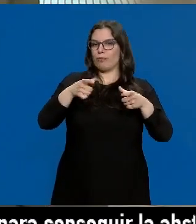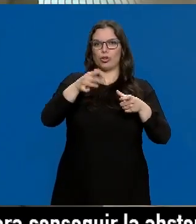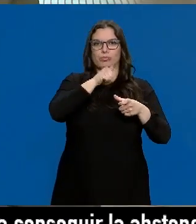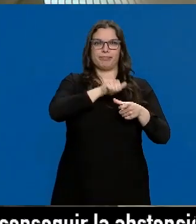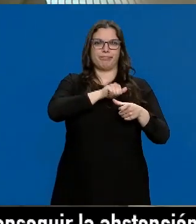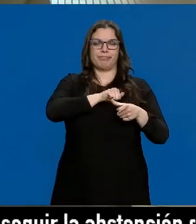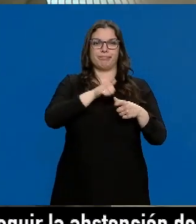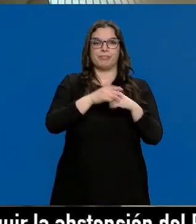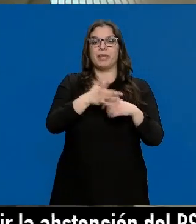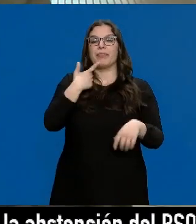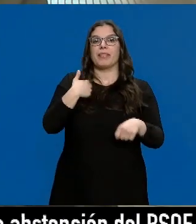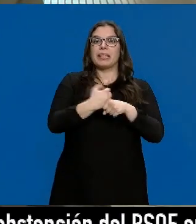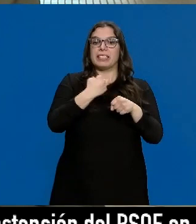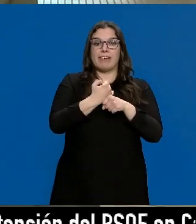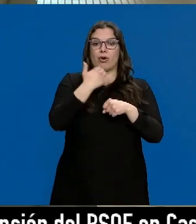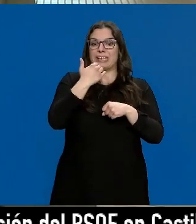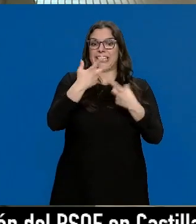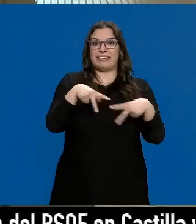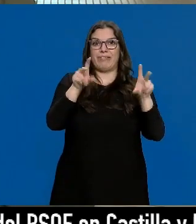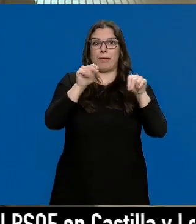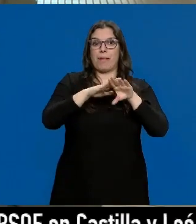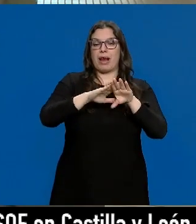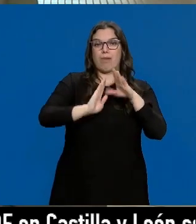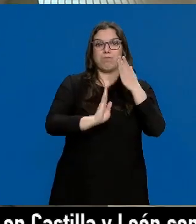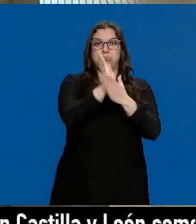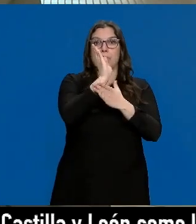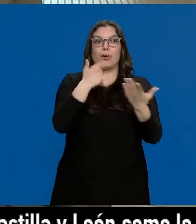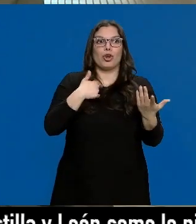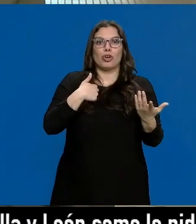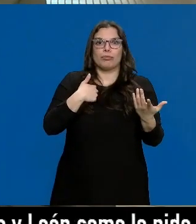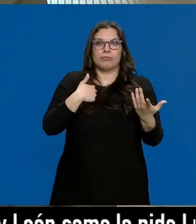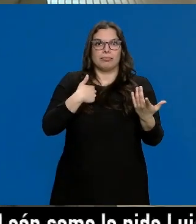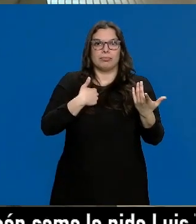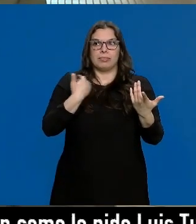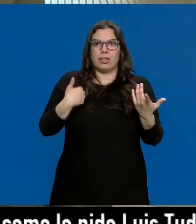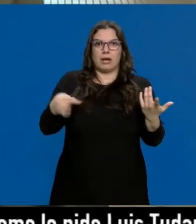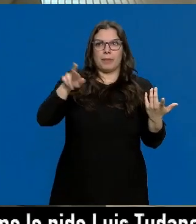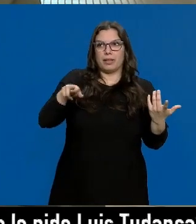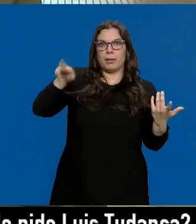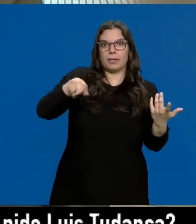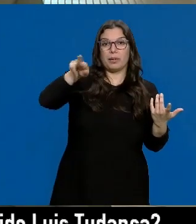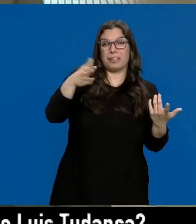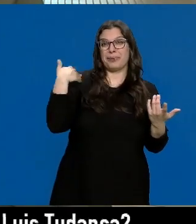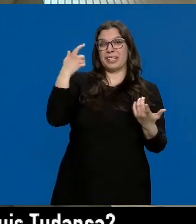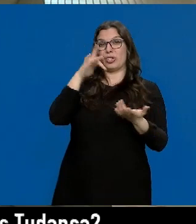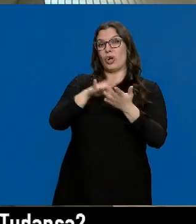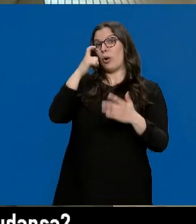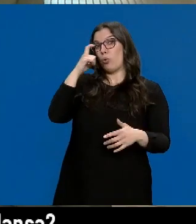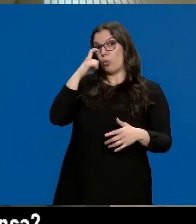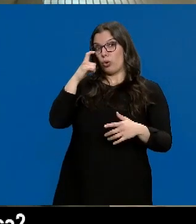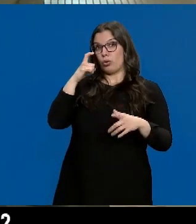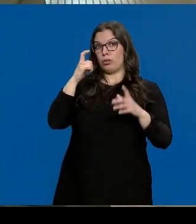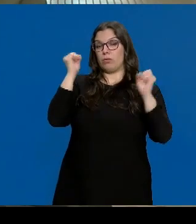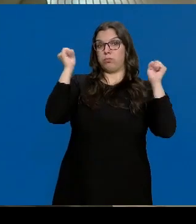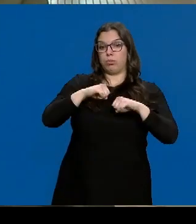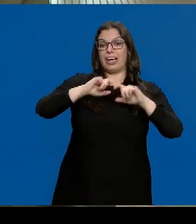esperándolo. Nos dicen que el trabajo está prácticamente terminado, pero es que llueve sobre mojado. es que esto fue en junio, la reunión